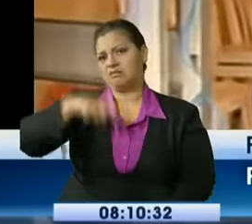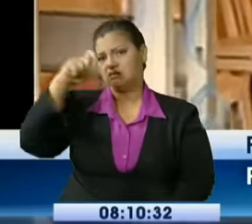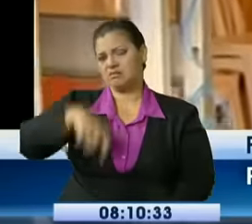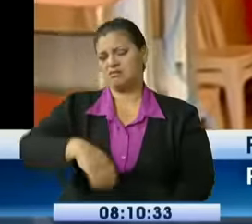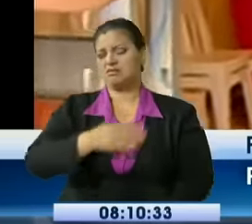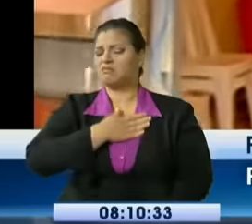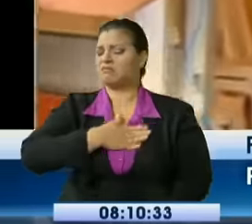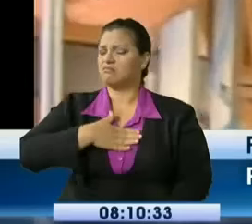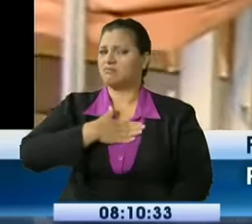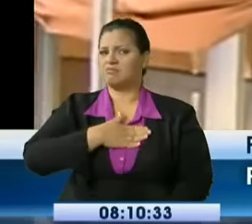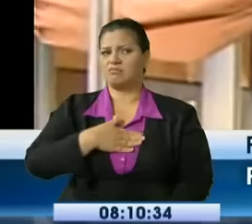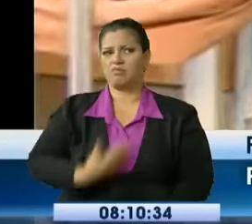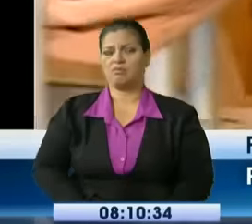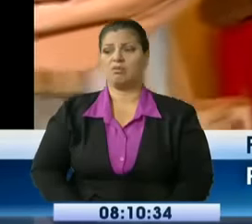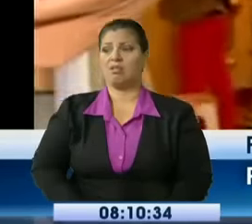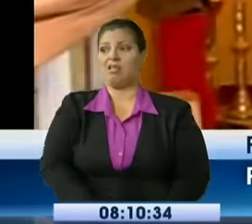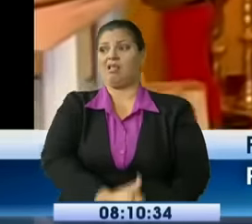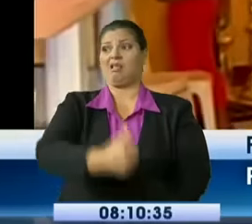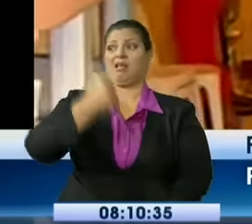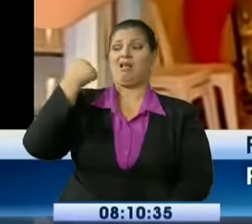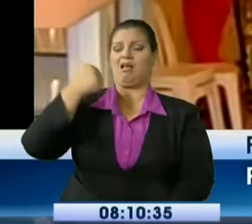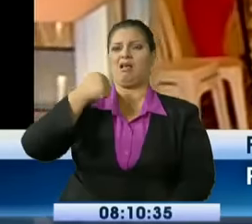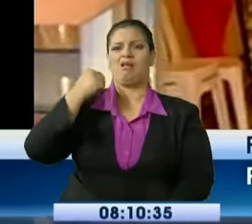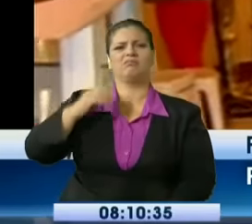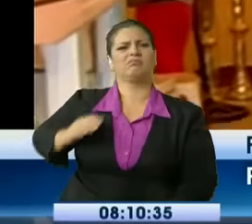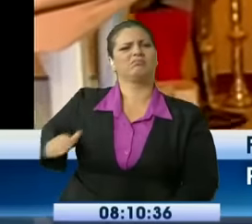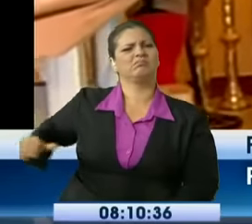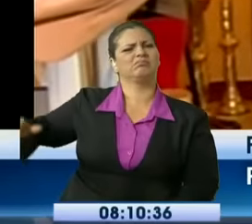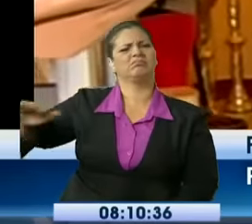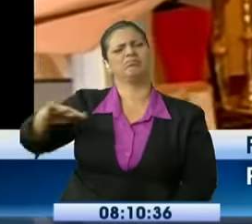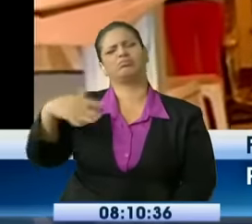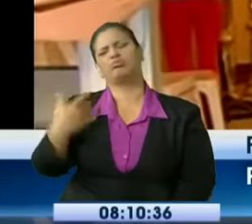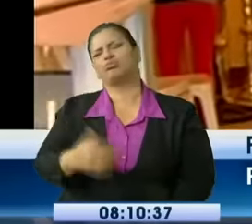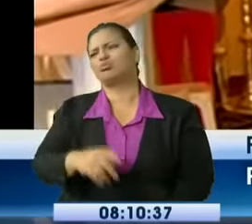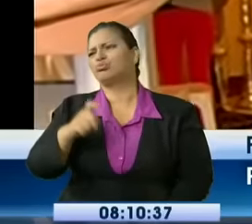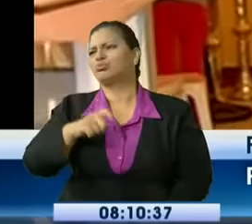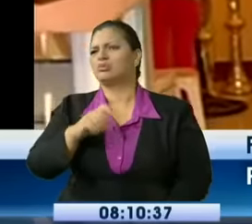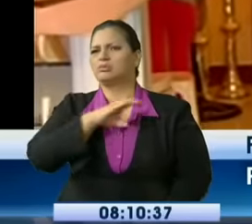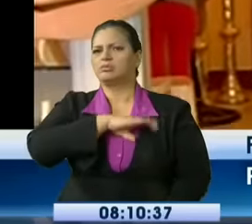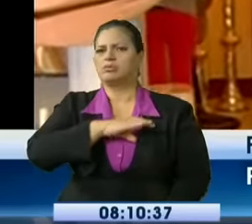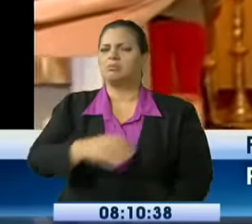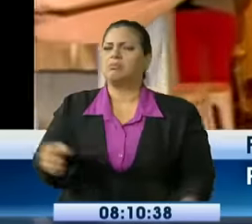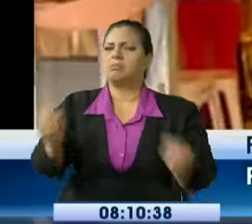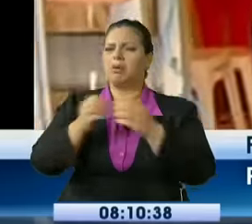para los centros, para allá que es un centro poblado, donde no hay vigilancia policial. Y aparte también, señor,